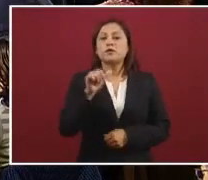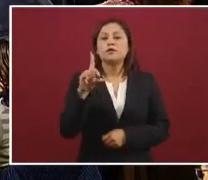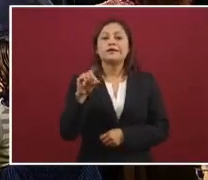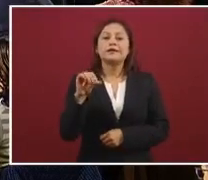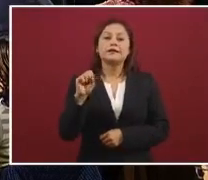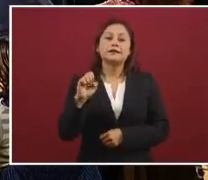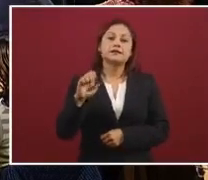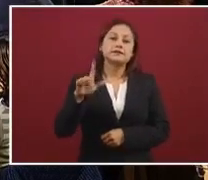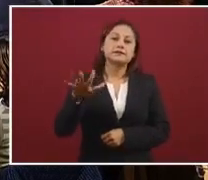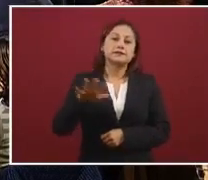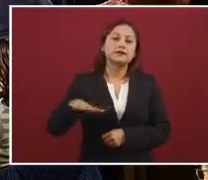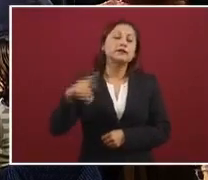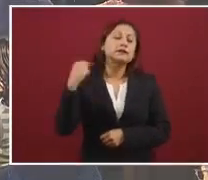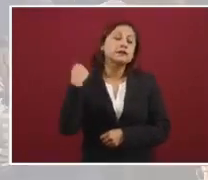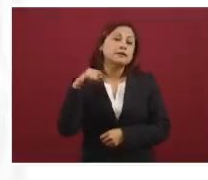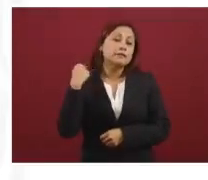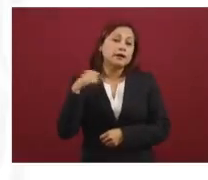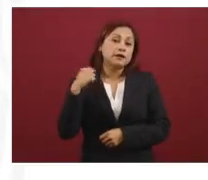Macuspana, Tabasco,